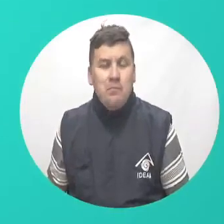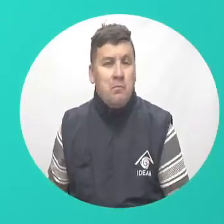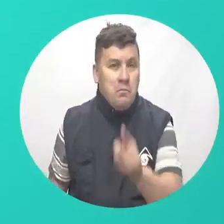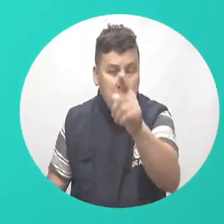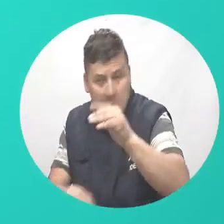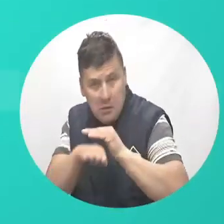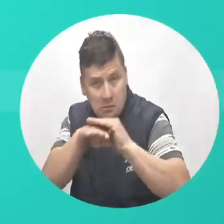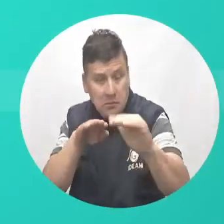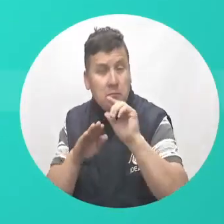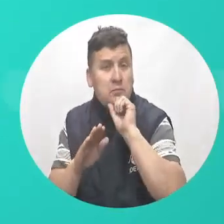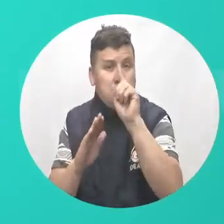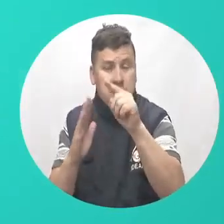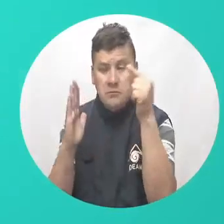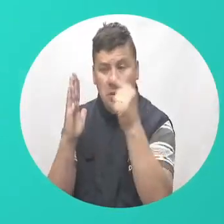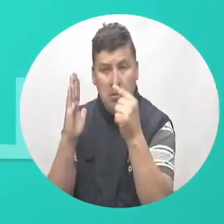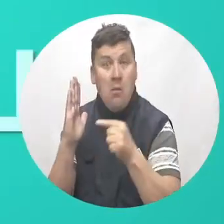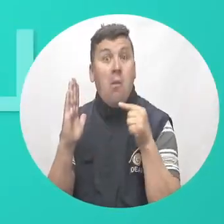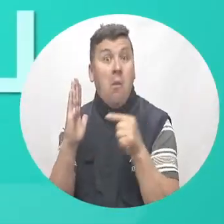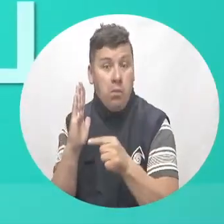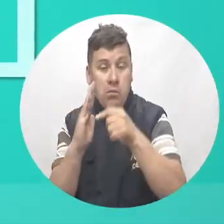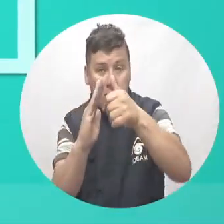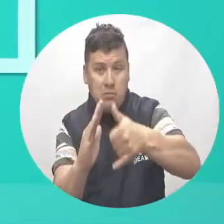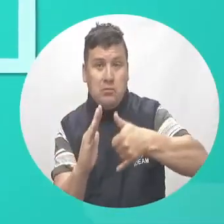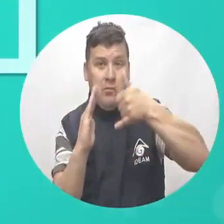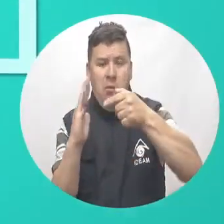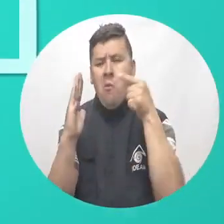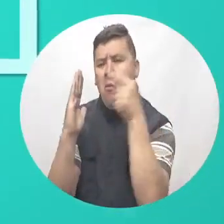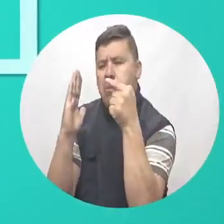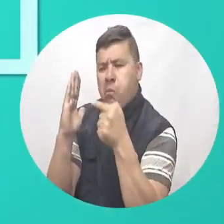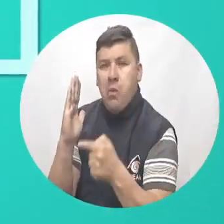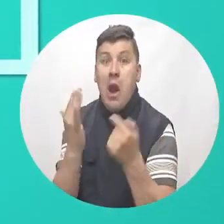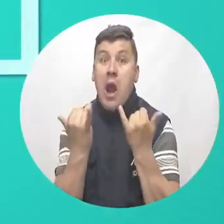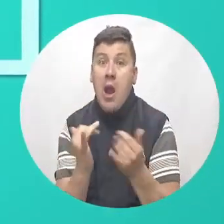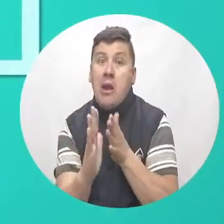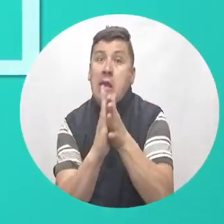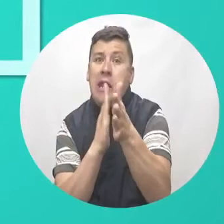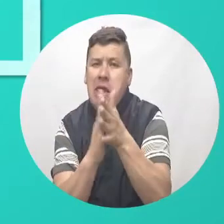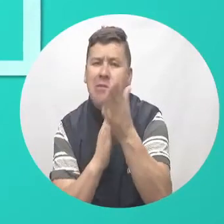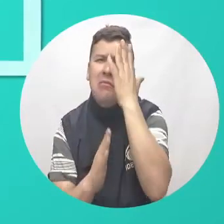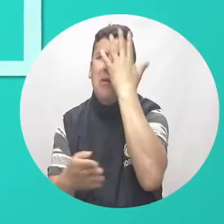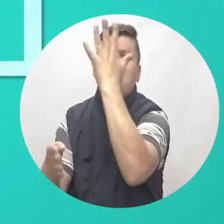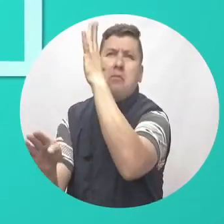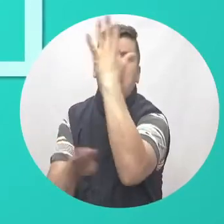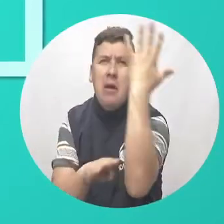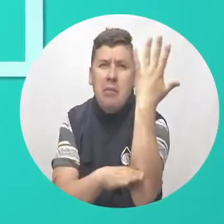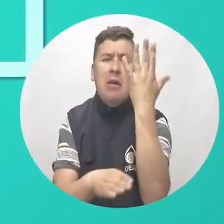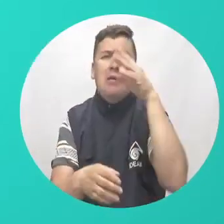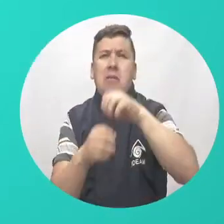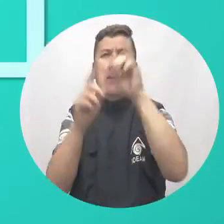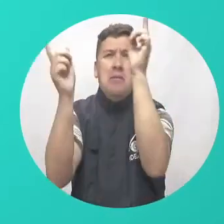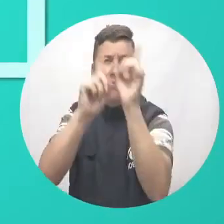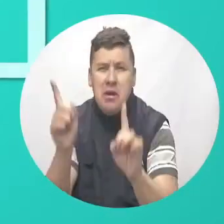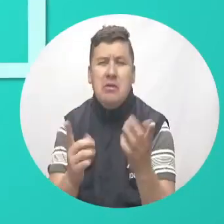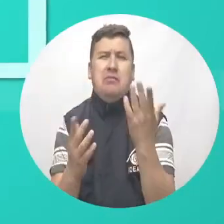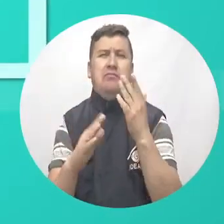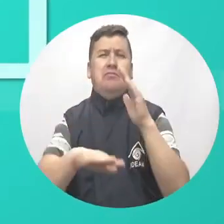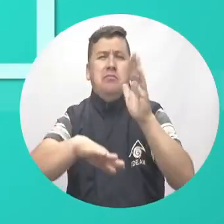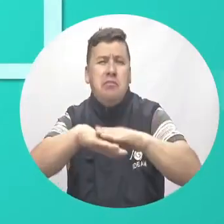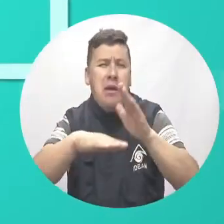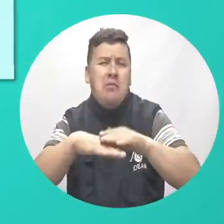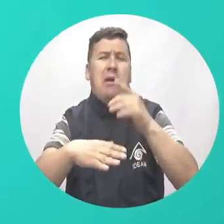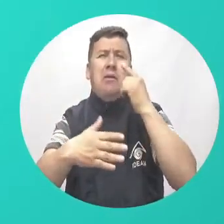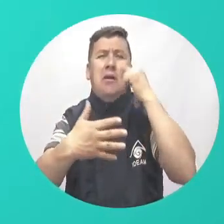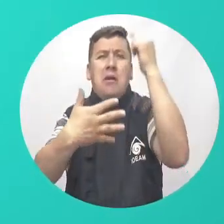invitamos a consultar la aplicación Mi Pronóstico del IDEAM. Ahora con información sobre deforestación, rayos, pronósticos y